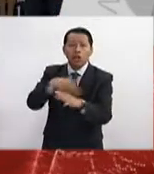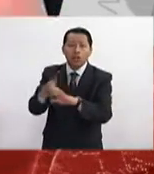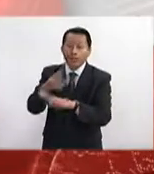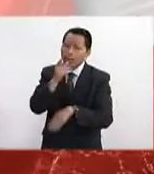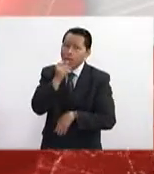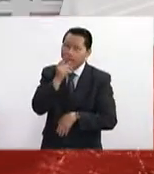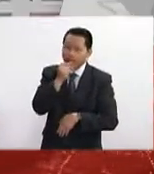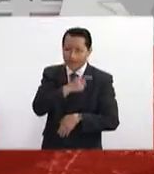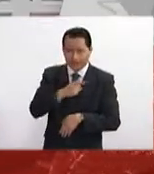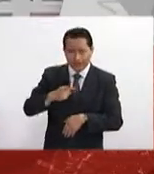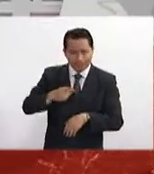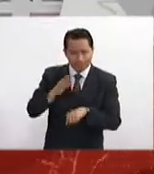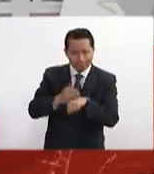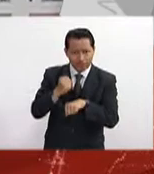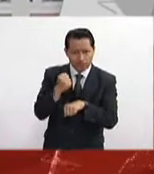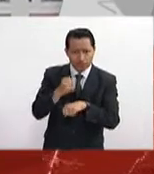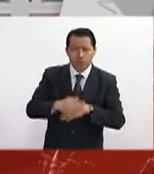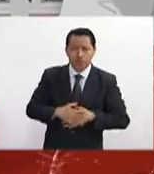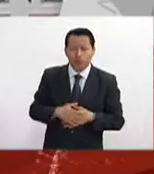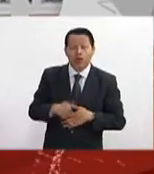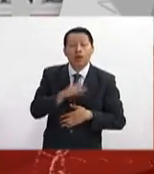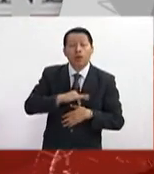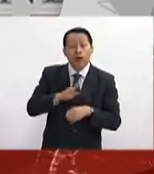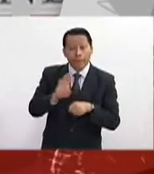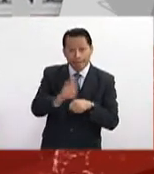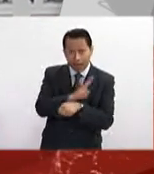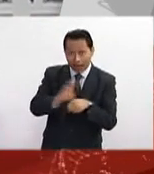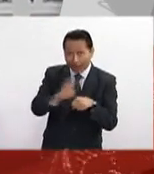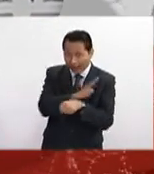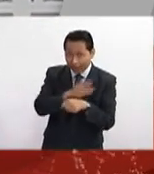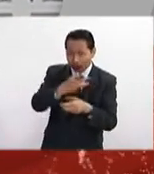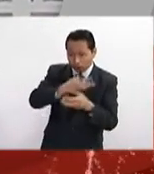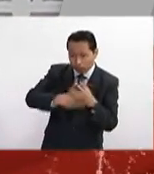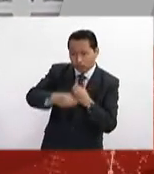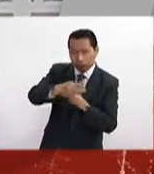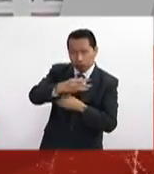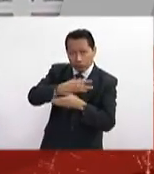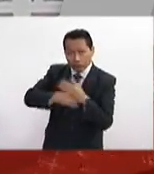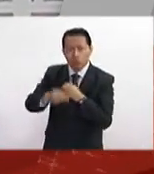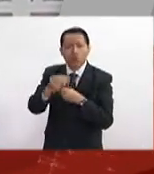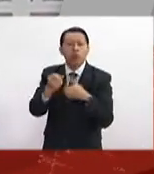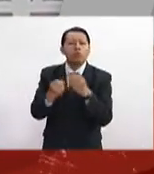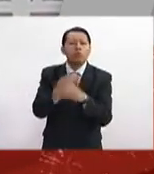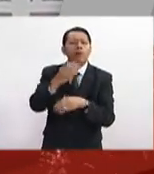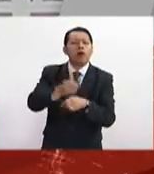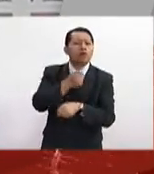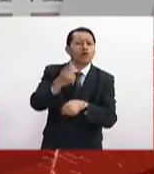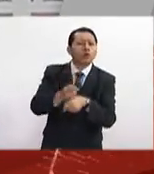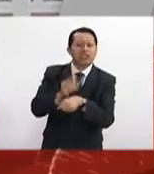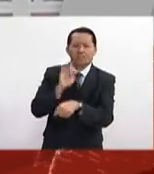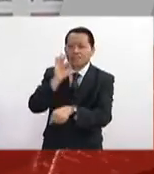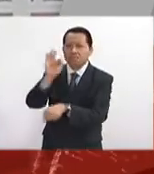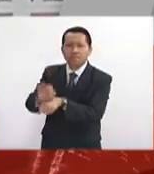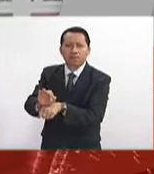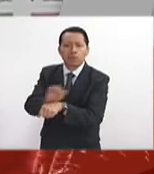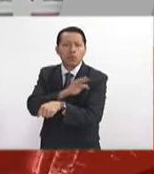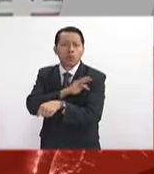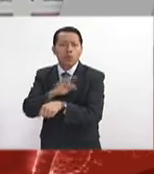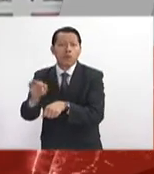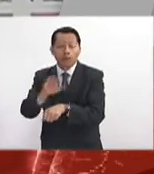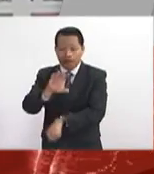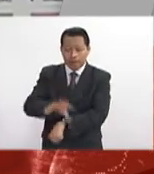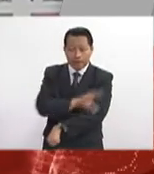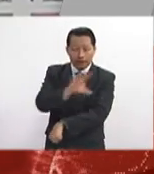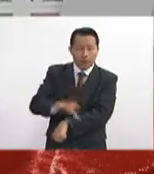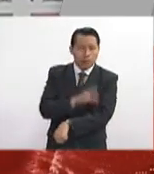policías. Para generar beneficios mutuos y nuevas oportunidades en favor de nuestra seguridad